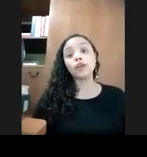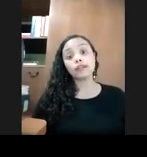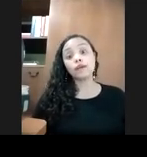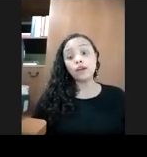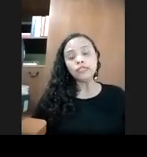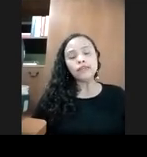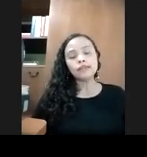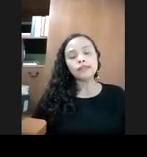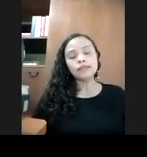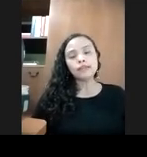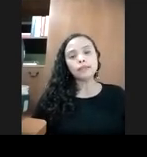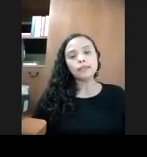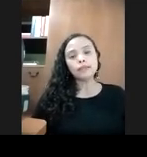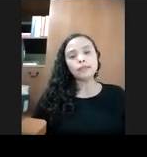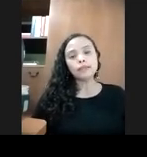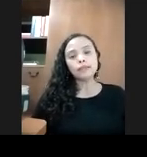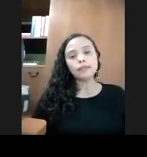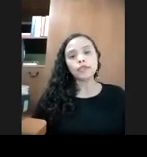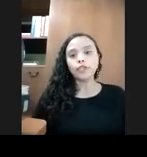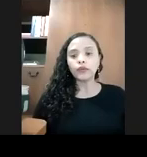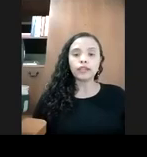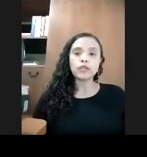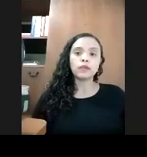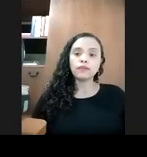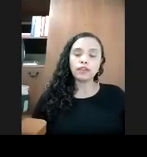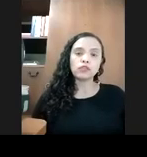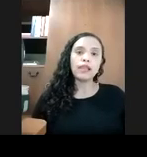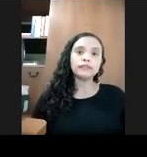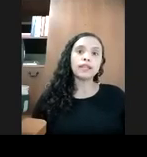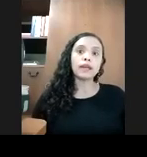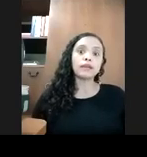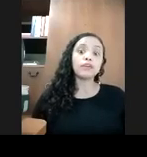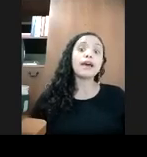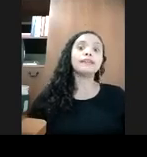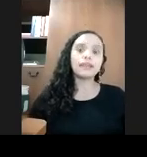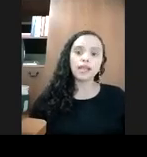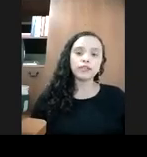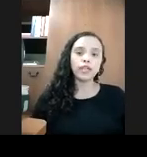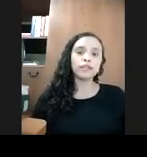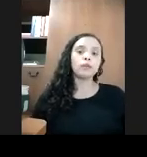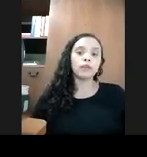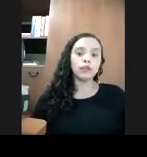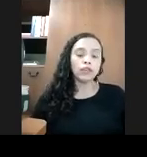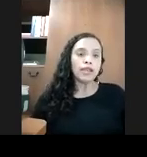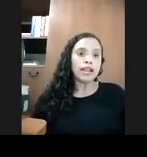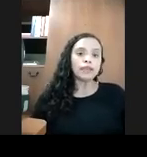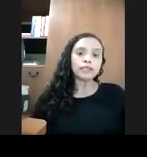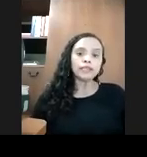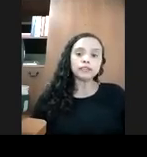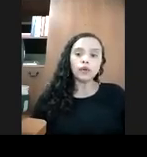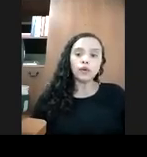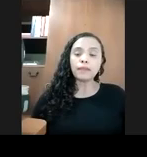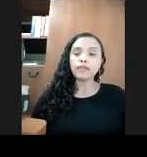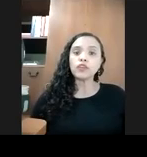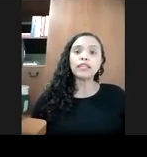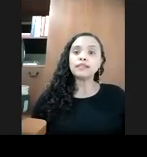ciclo de trabajo del proyecto Monitoreo del Derecho a la Salud en Venezuela. Arribamos ya a 3 años ininterrumpidos levantando